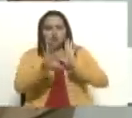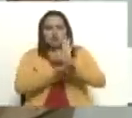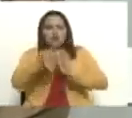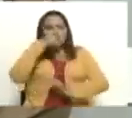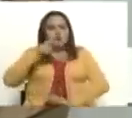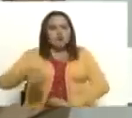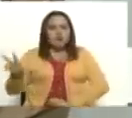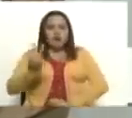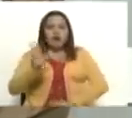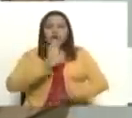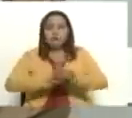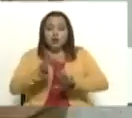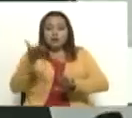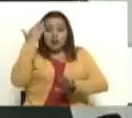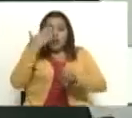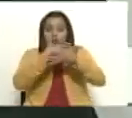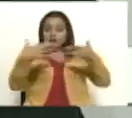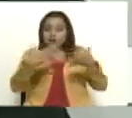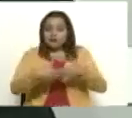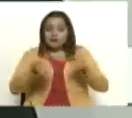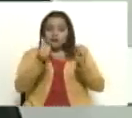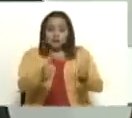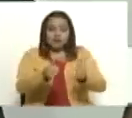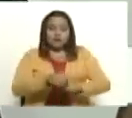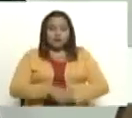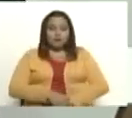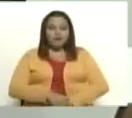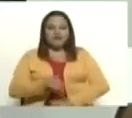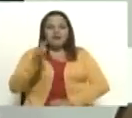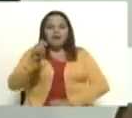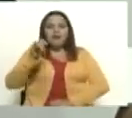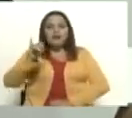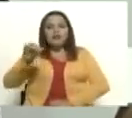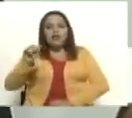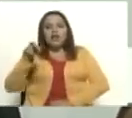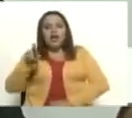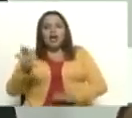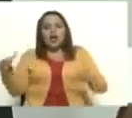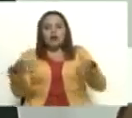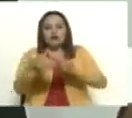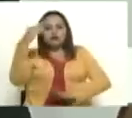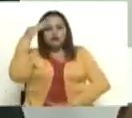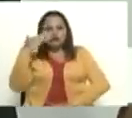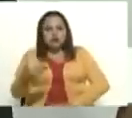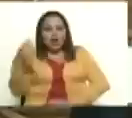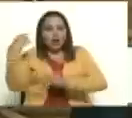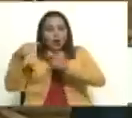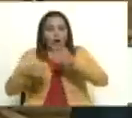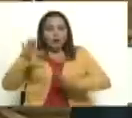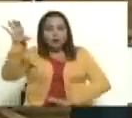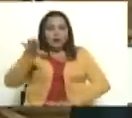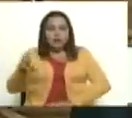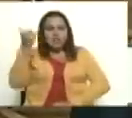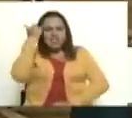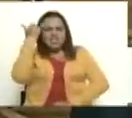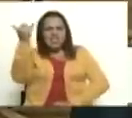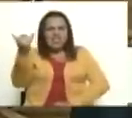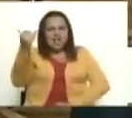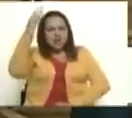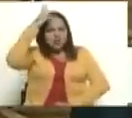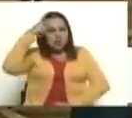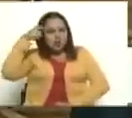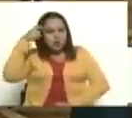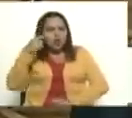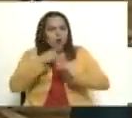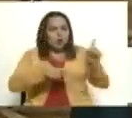de Venezuela, porque saben redactarlo muy bien. El TIAR era la fuerza multinacional que fue una de las ideas de Trump y de Spears,